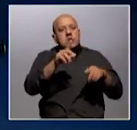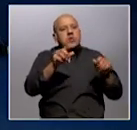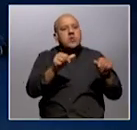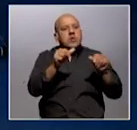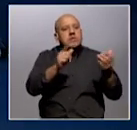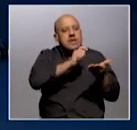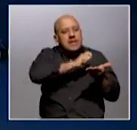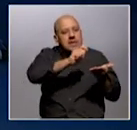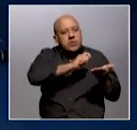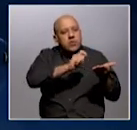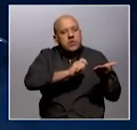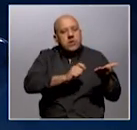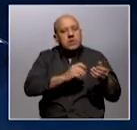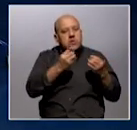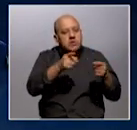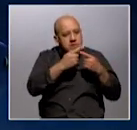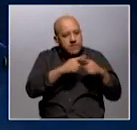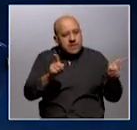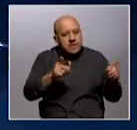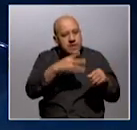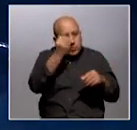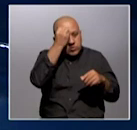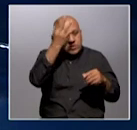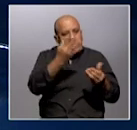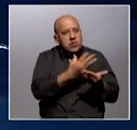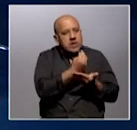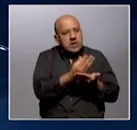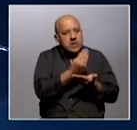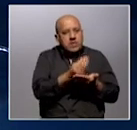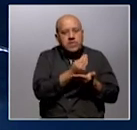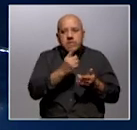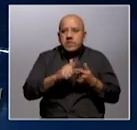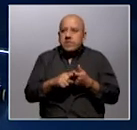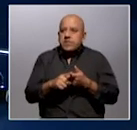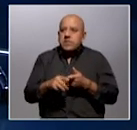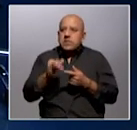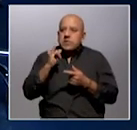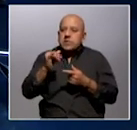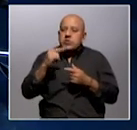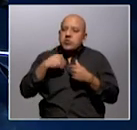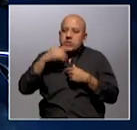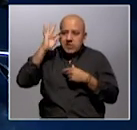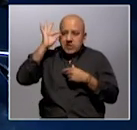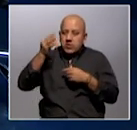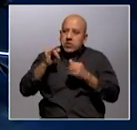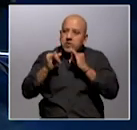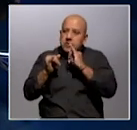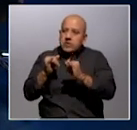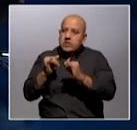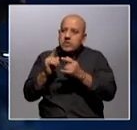escritura pues eso es bien diferente como el concepto narrativo sí yo creo que sí porque es como